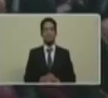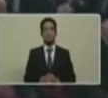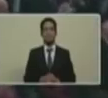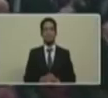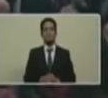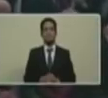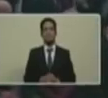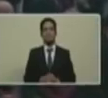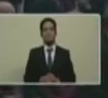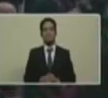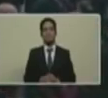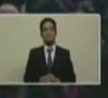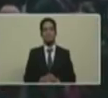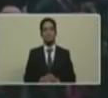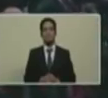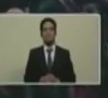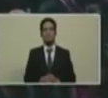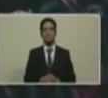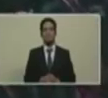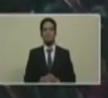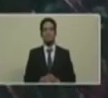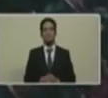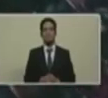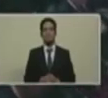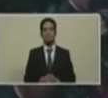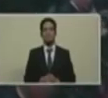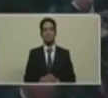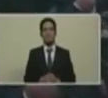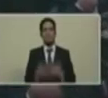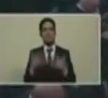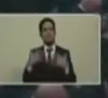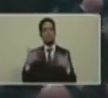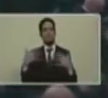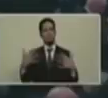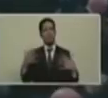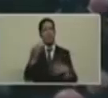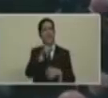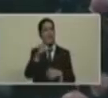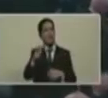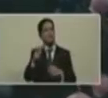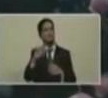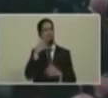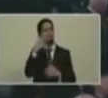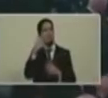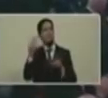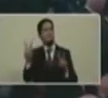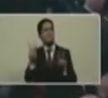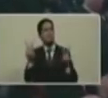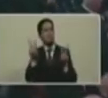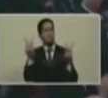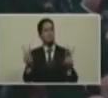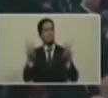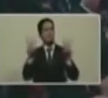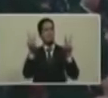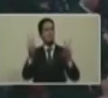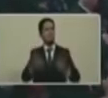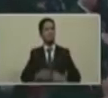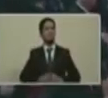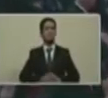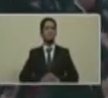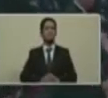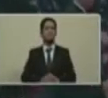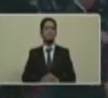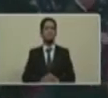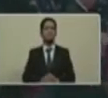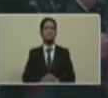se deteriora cada día de manera irreversible. Estoy seguro, Alejandro, te lo digo como venezolano, que a partir